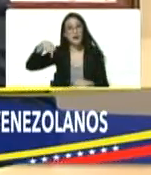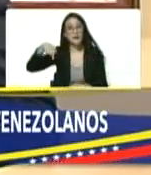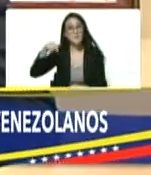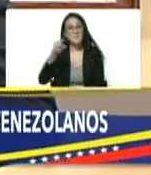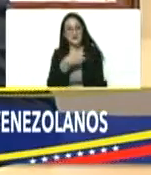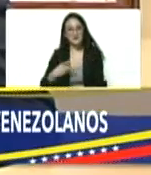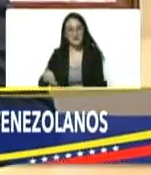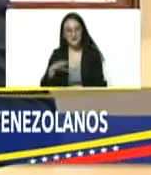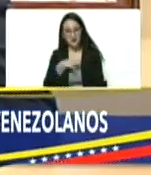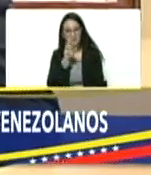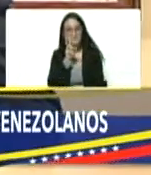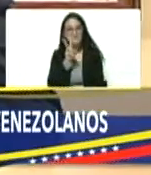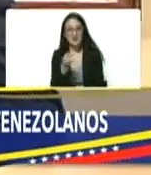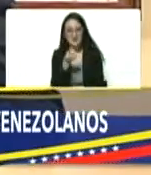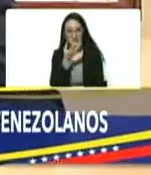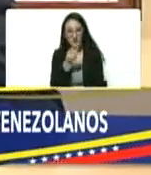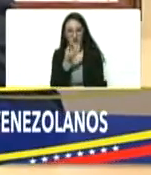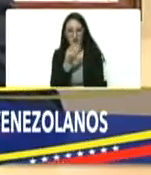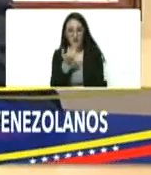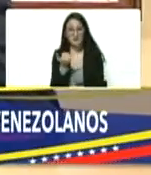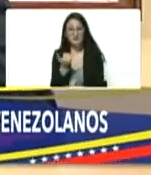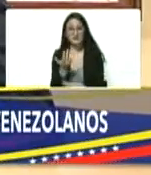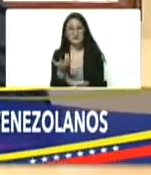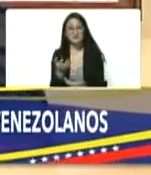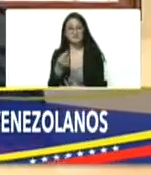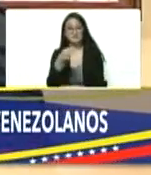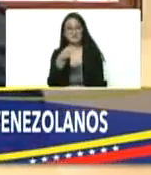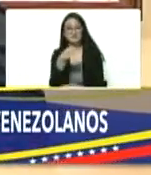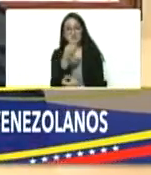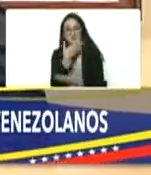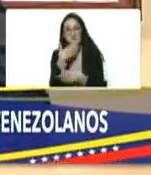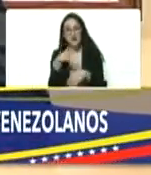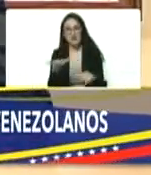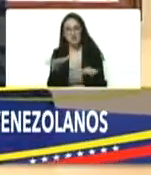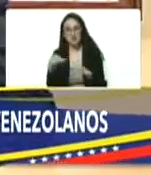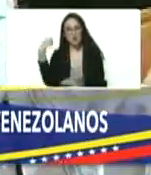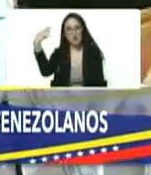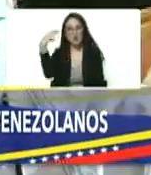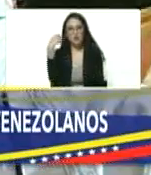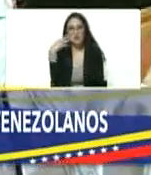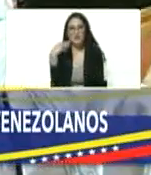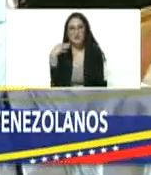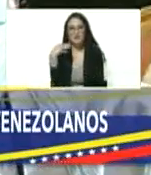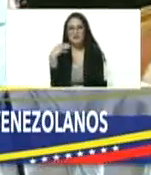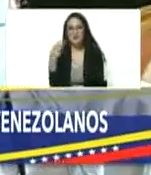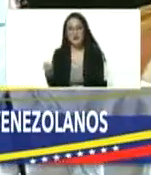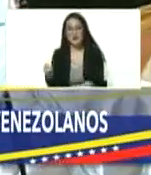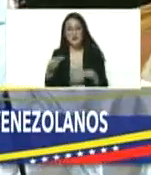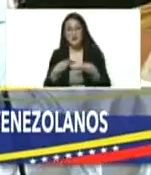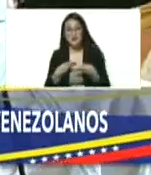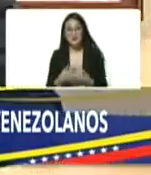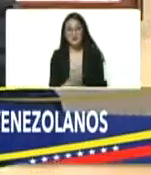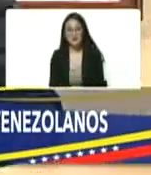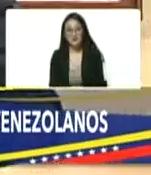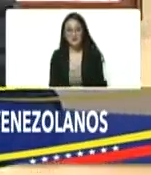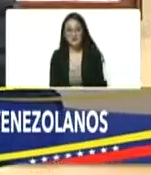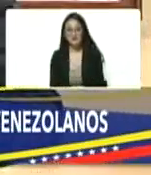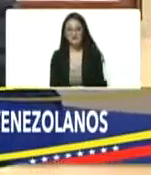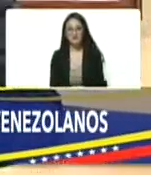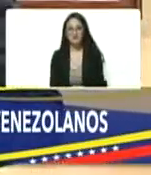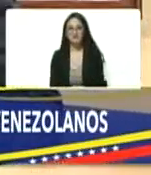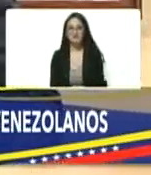de Miraflores, que se ha vestido las mejores luces para recibirlos y con